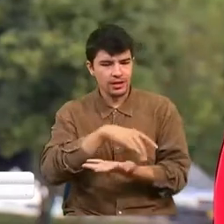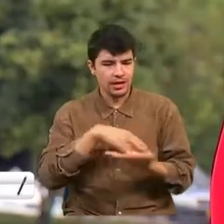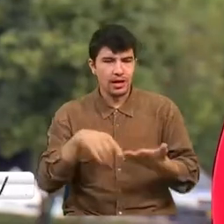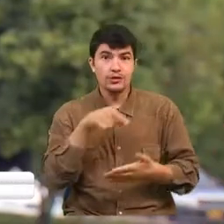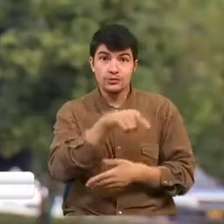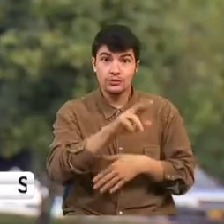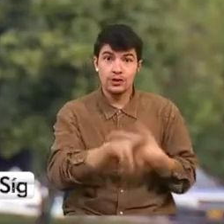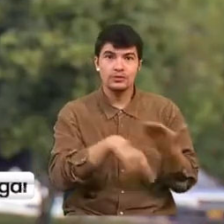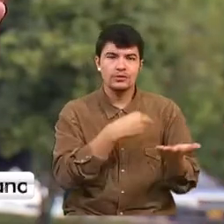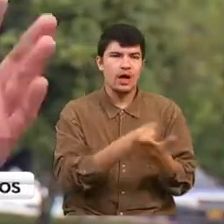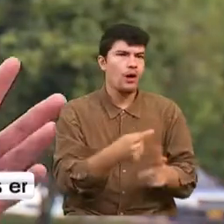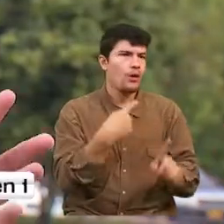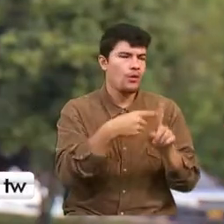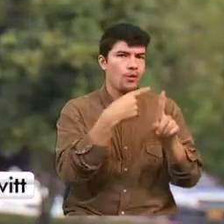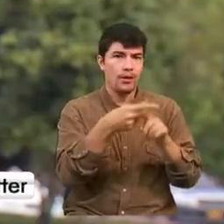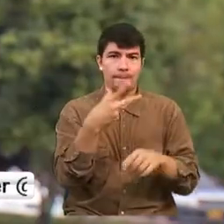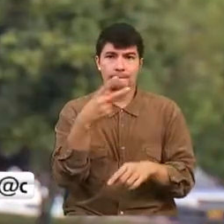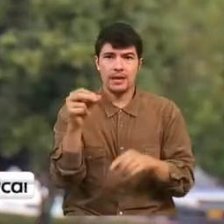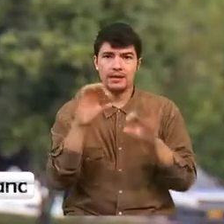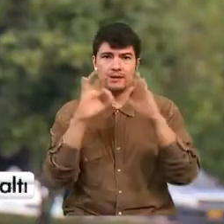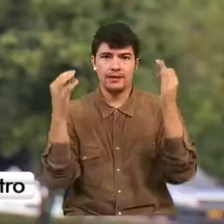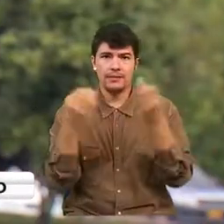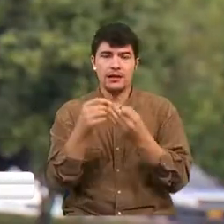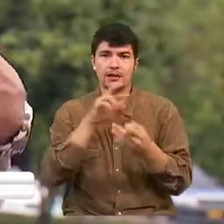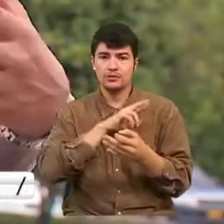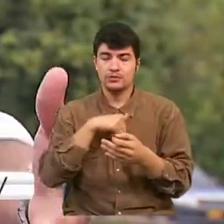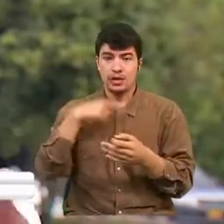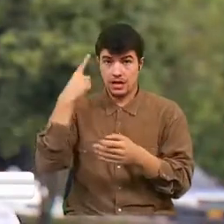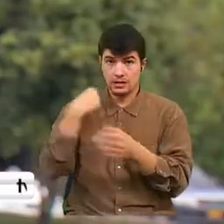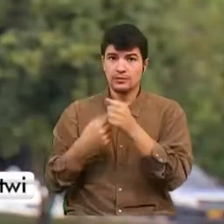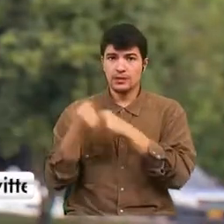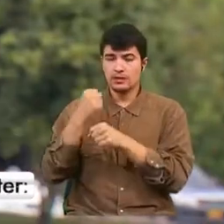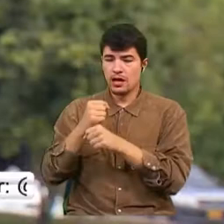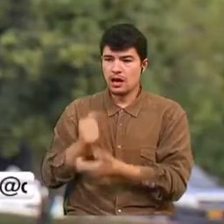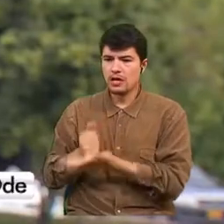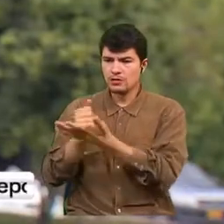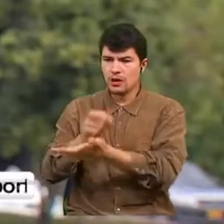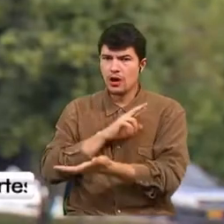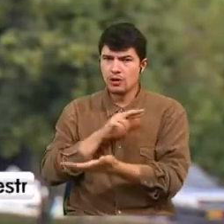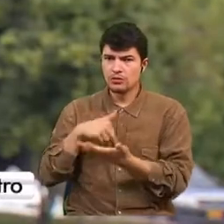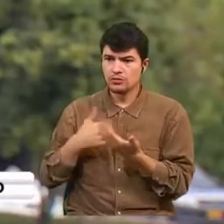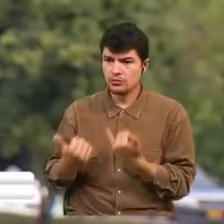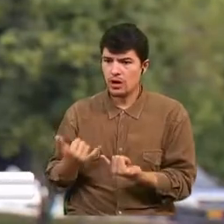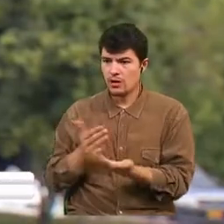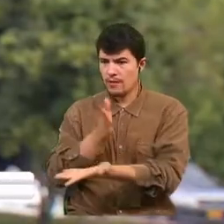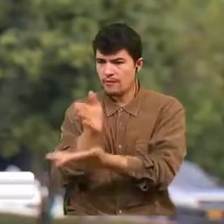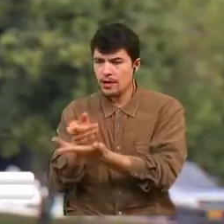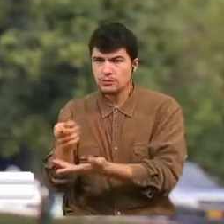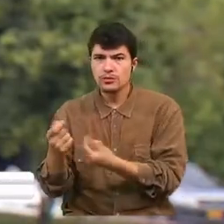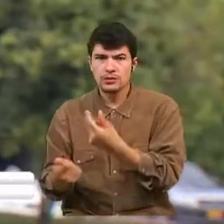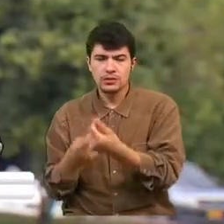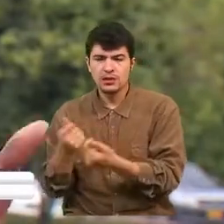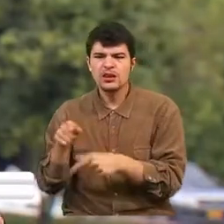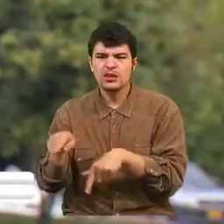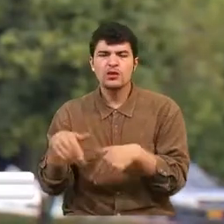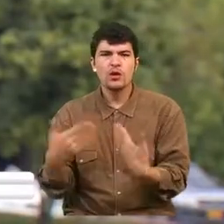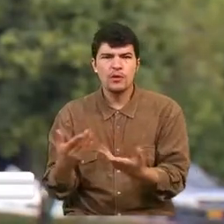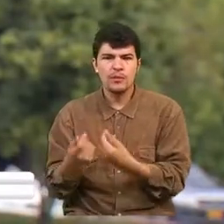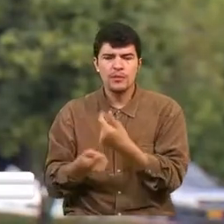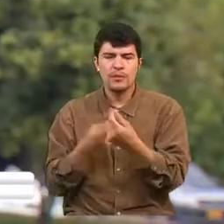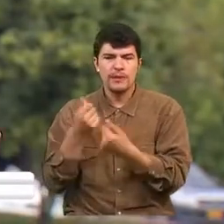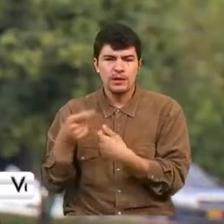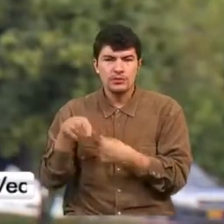sus resultados. Como 20 familias que ayudamos el año pasado, fuimos a visitar sus negocios, cómo han dinamizado la economía, cómo han